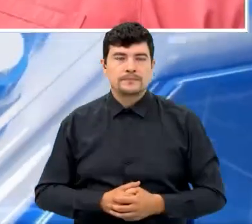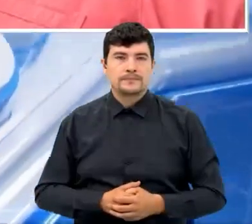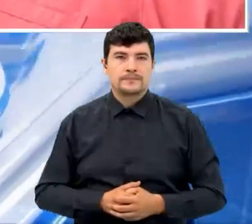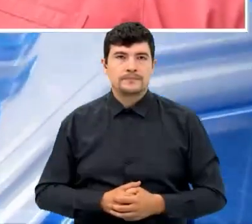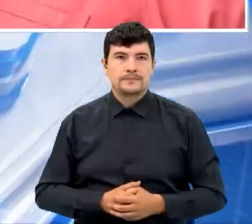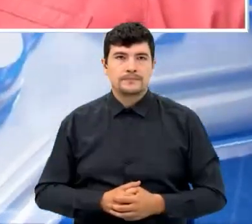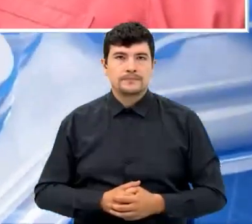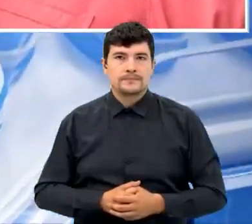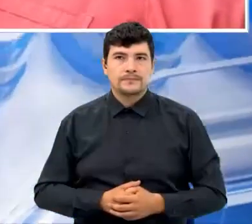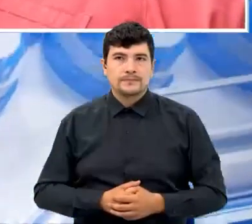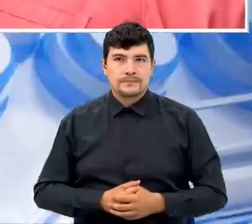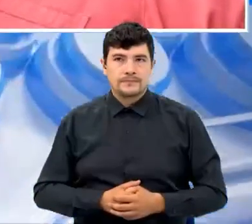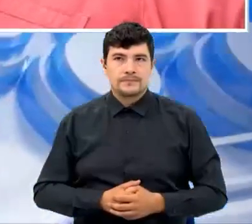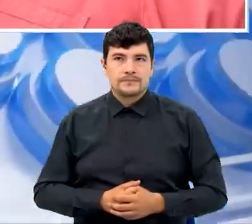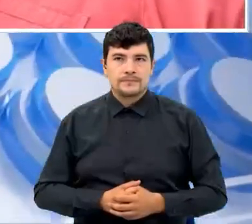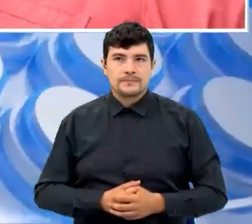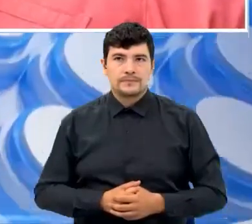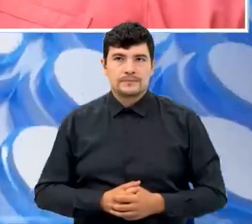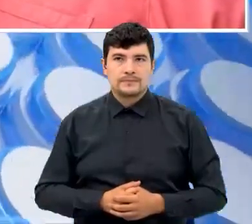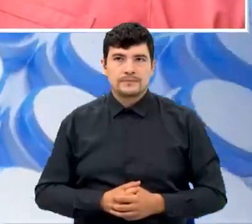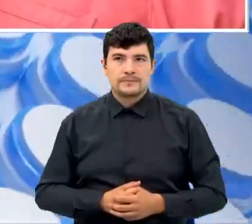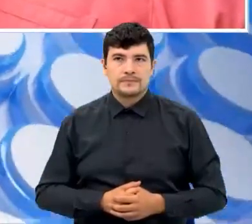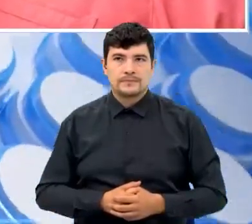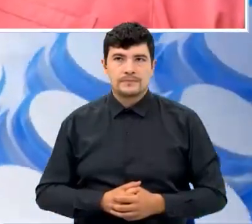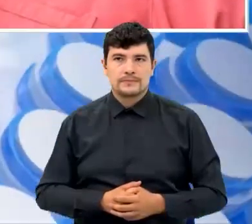al que si estaban o no estaban ellos